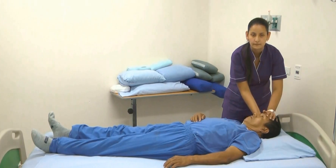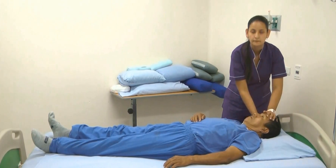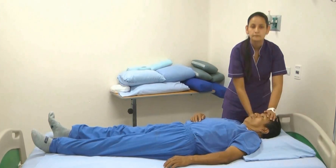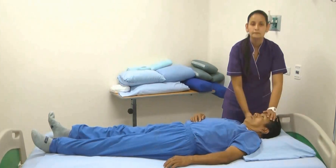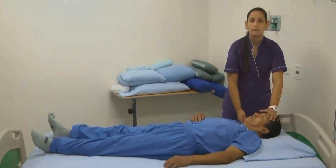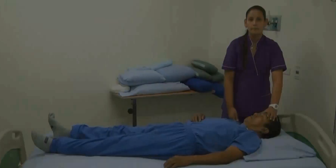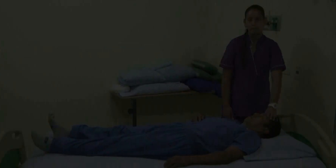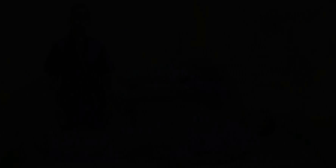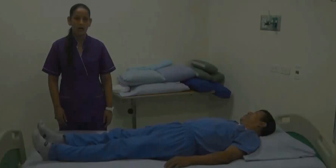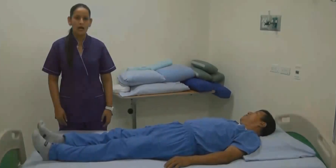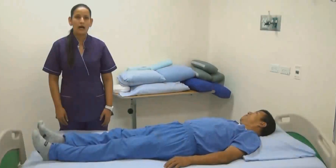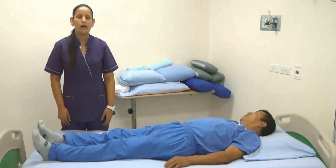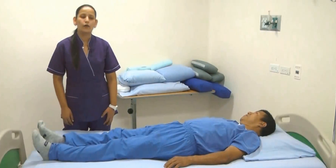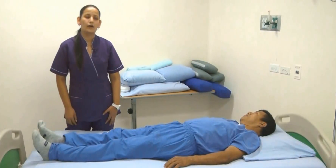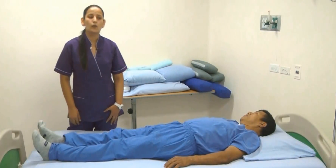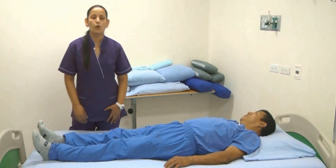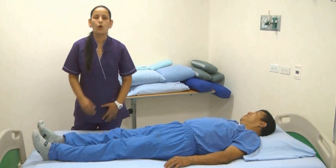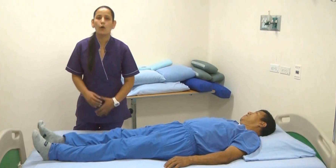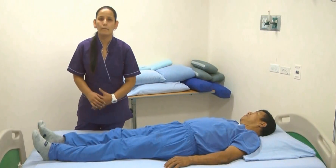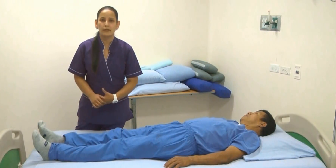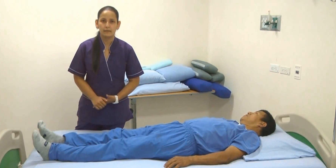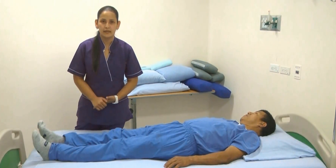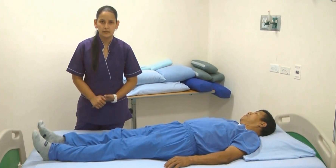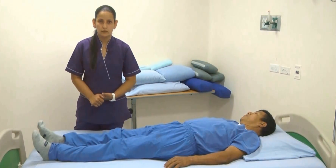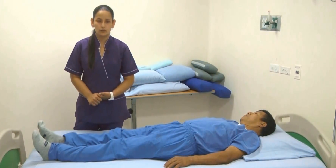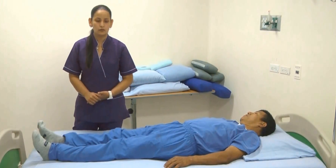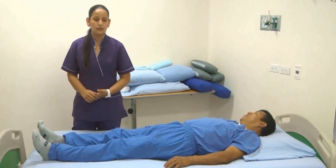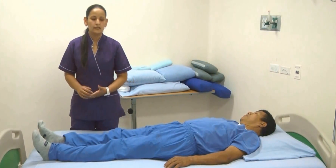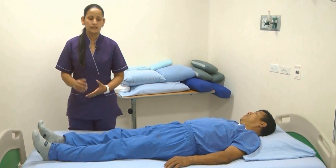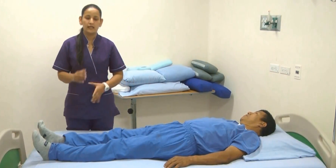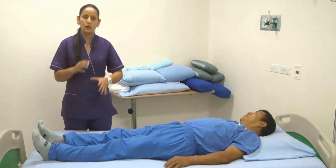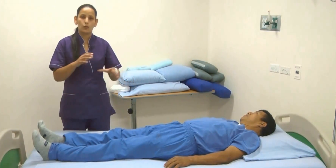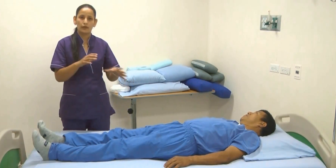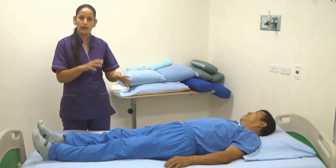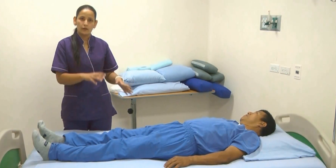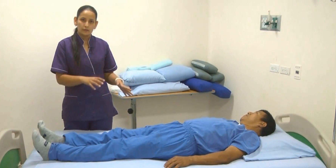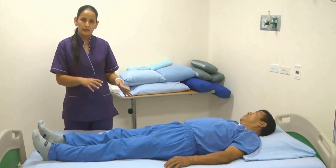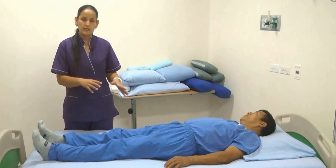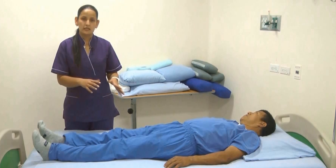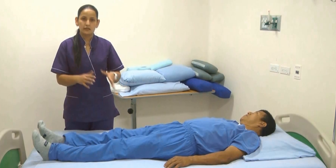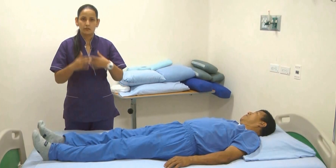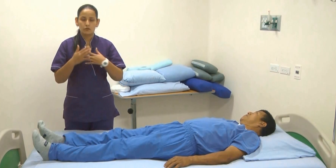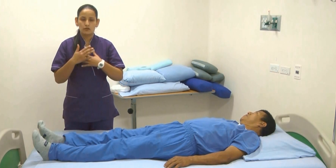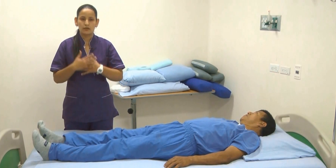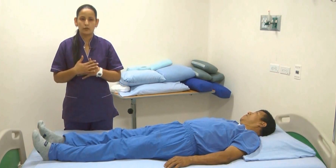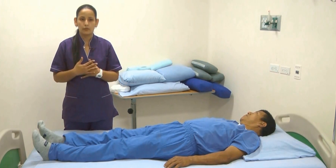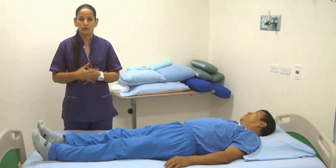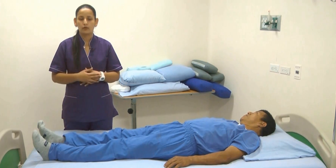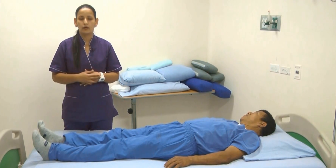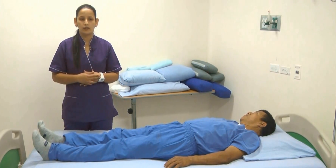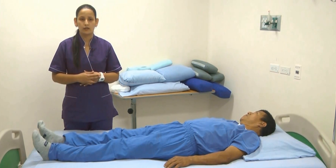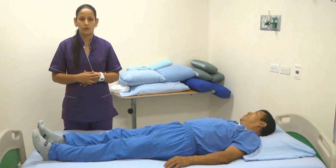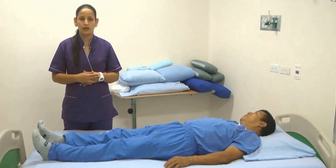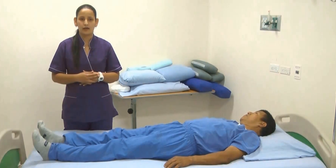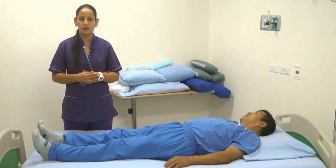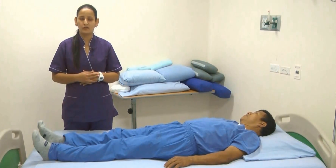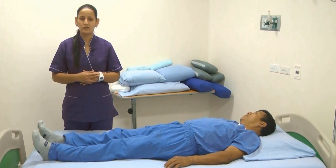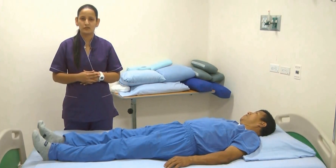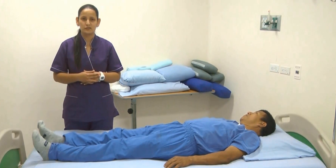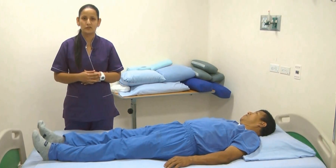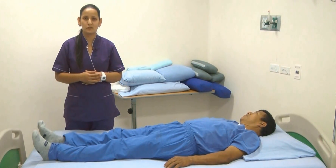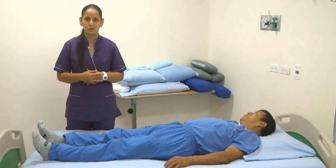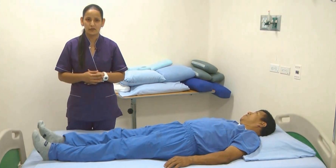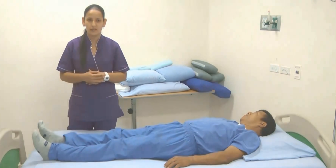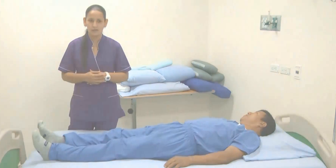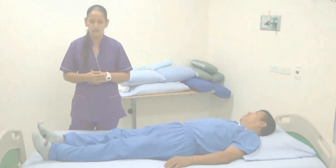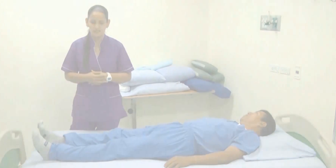nomás. Ahora, como complemento del cuidado del paciente, vamos a hablar un poco del cuidado de